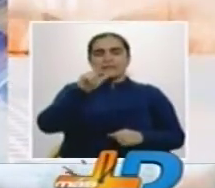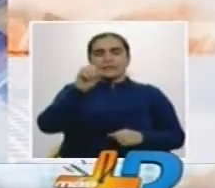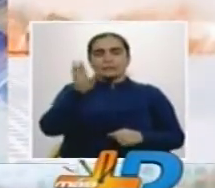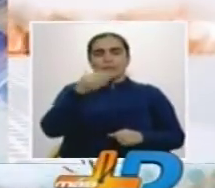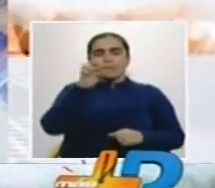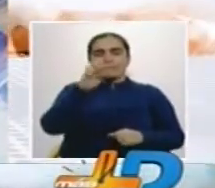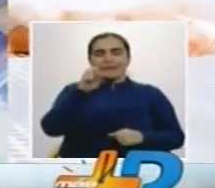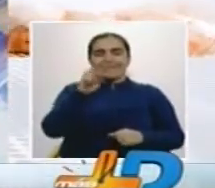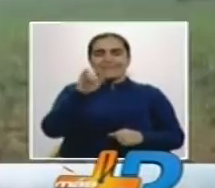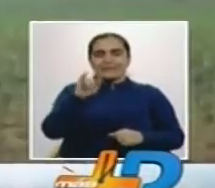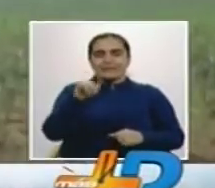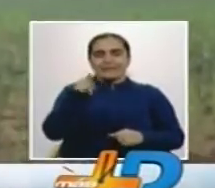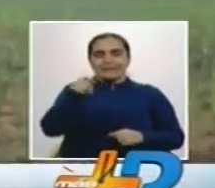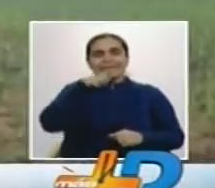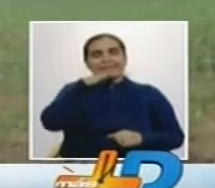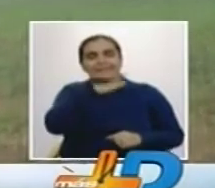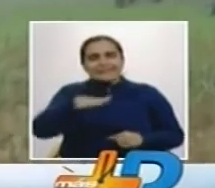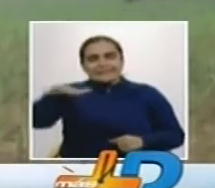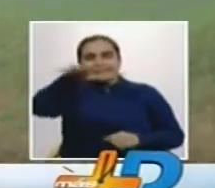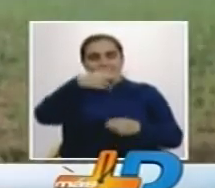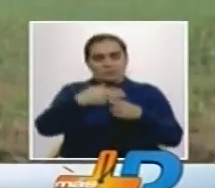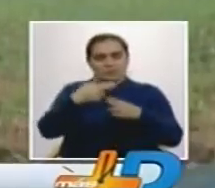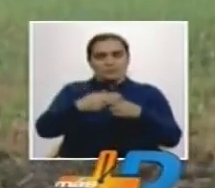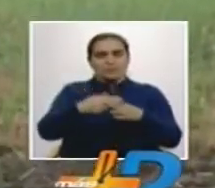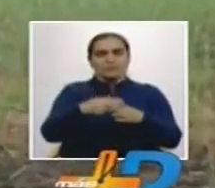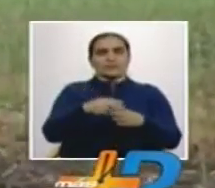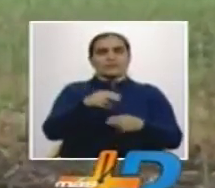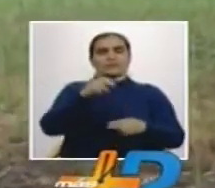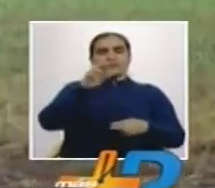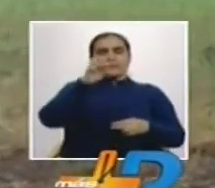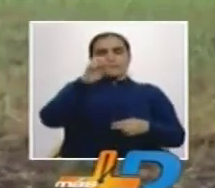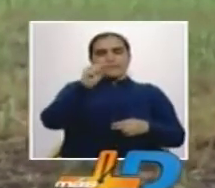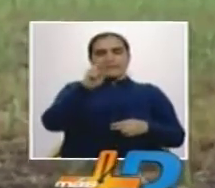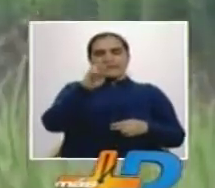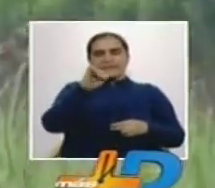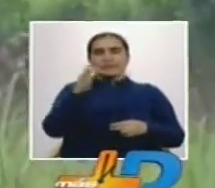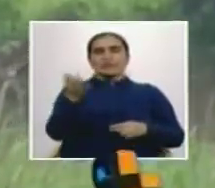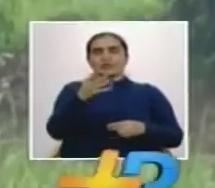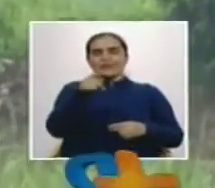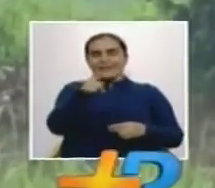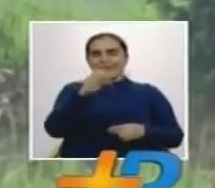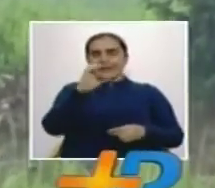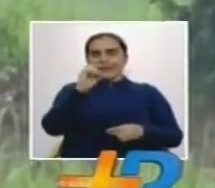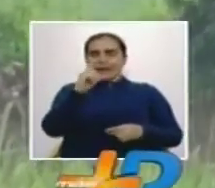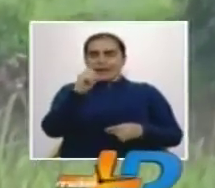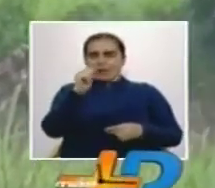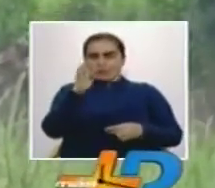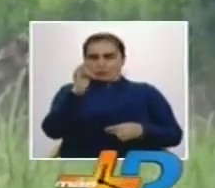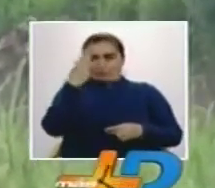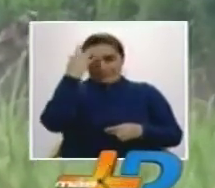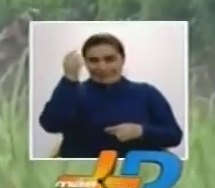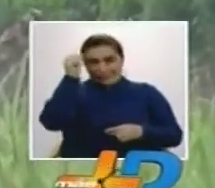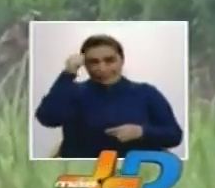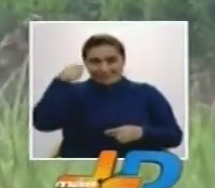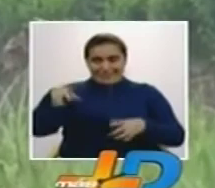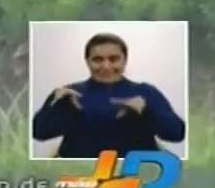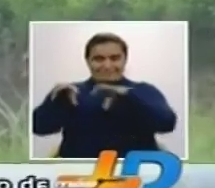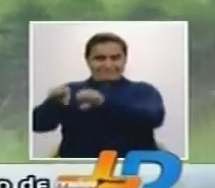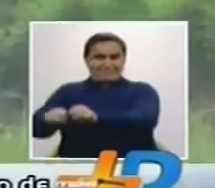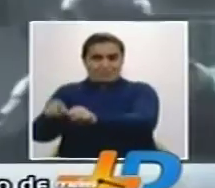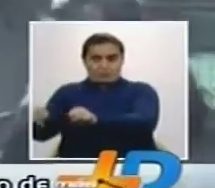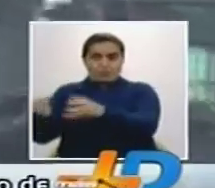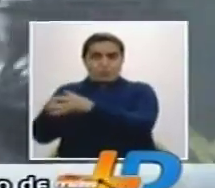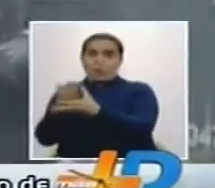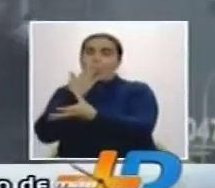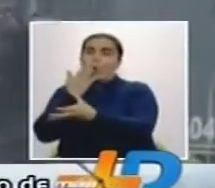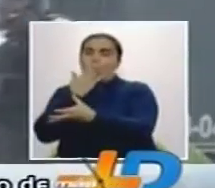La Emperatriz en Caloto, donde al parecer hubo enfrentamientos con la policía en la toma que se mantiene en ese lugar por parte de grupos indígenas